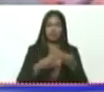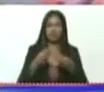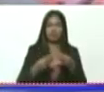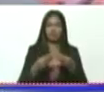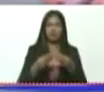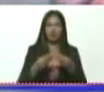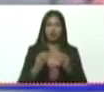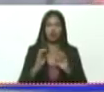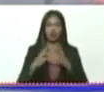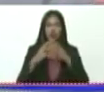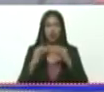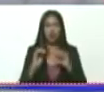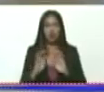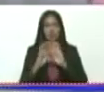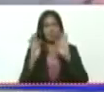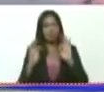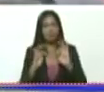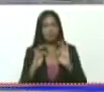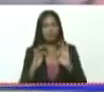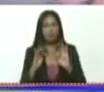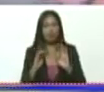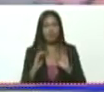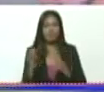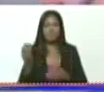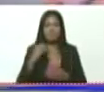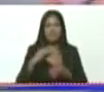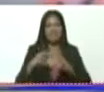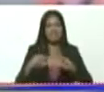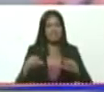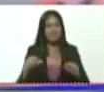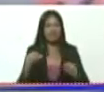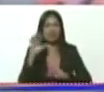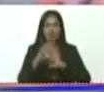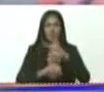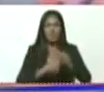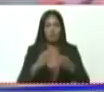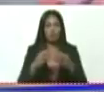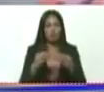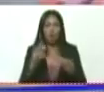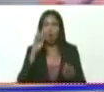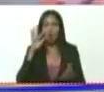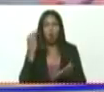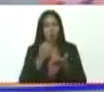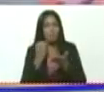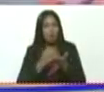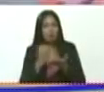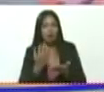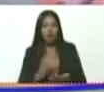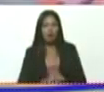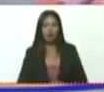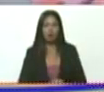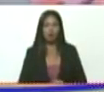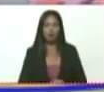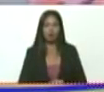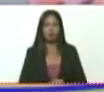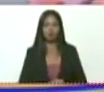llenas y se llenó, compró tierras, ganado, y todo eso está comprobado en el